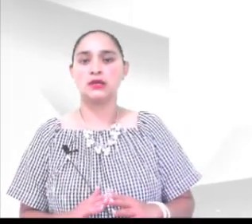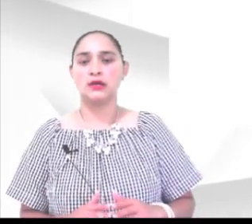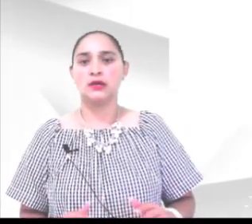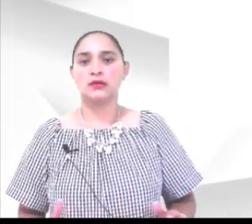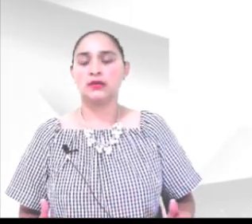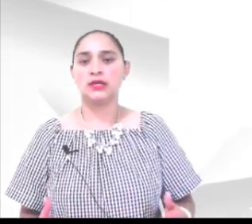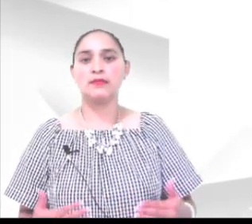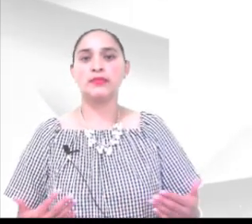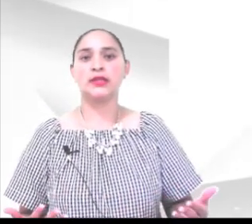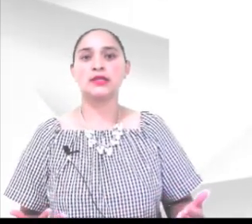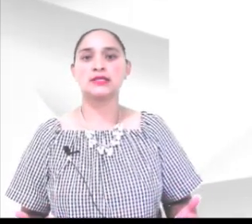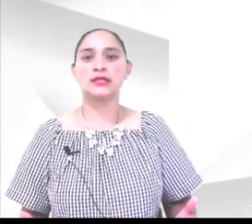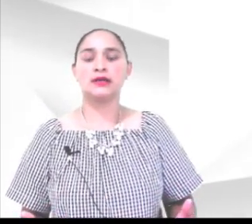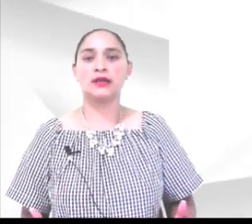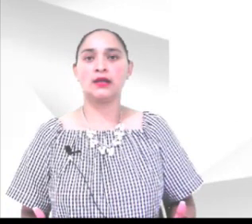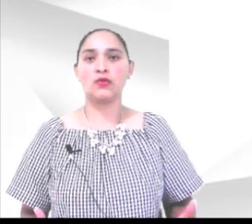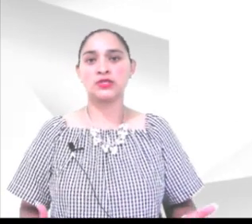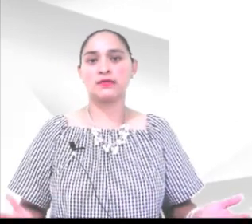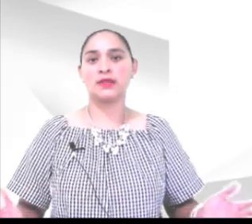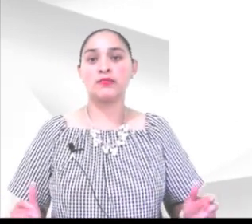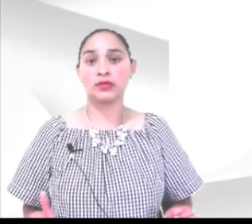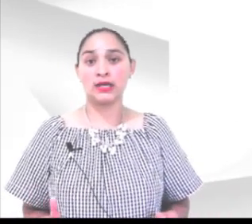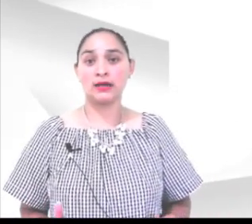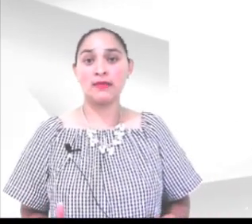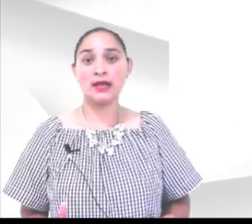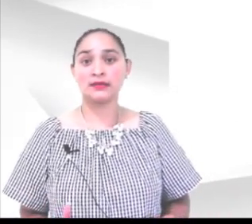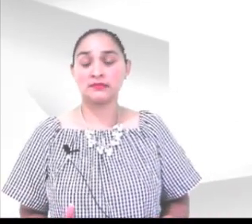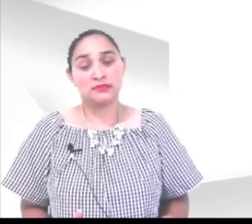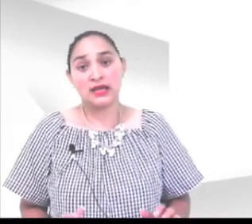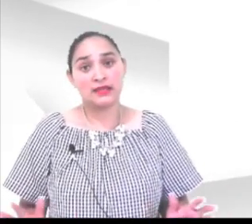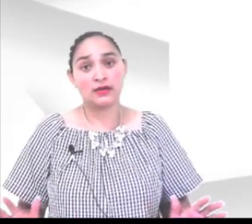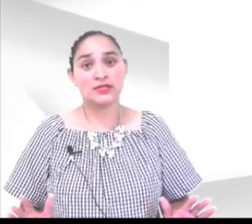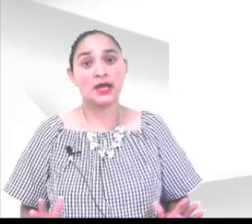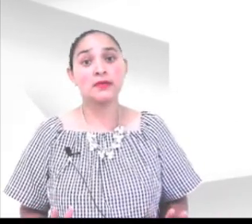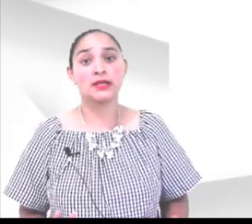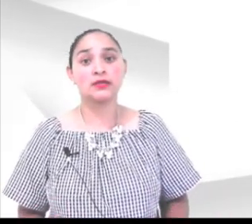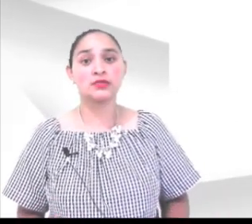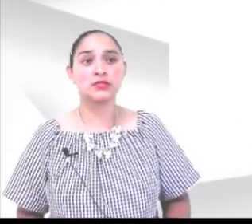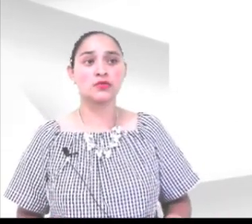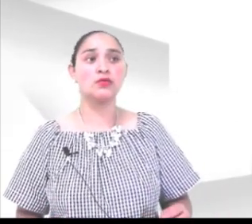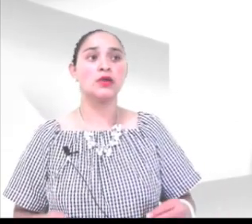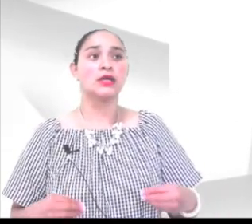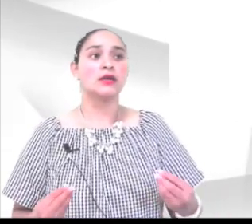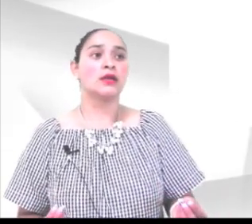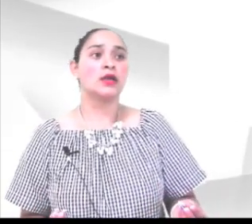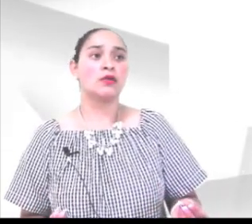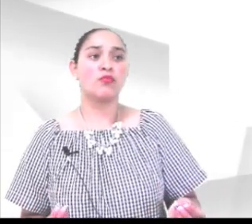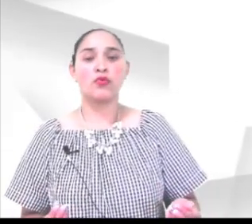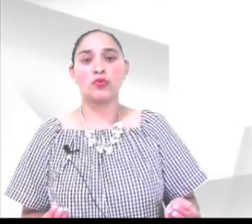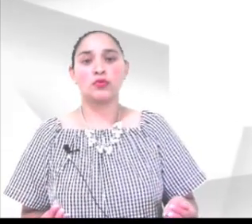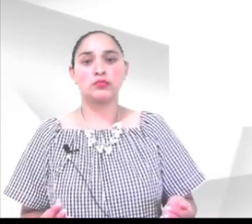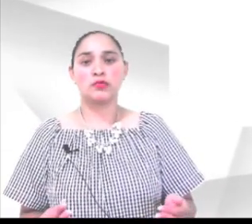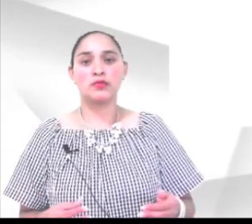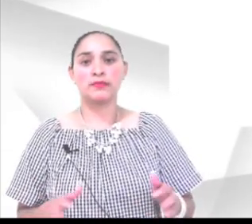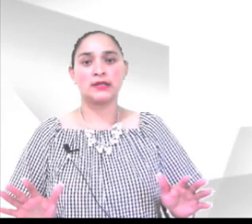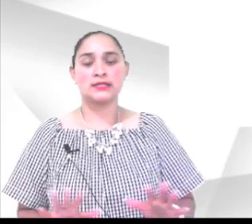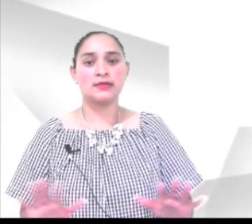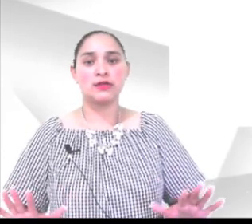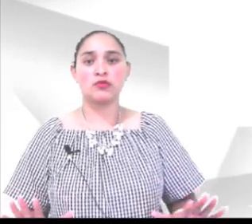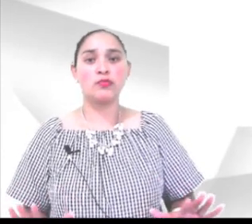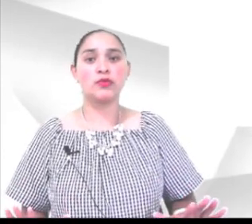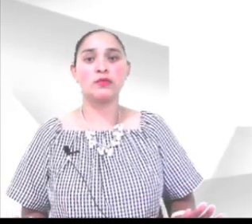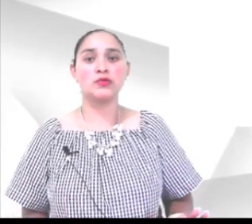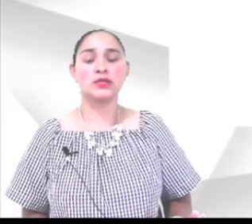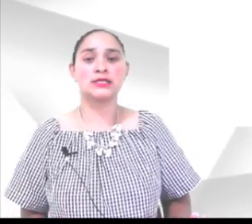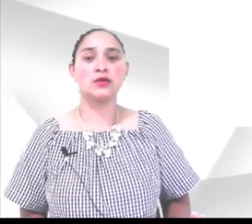tsunami. ¿Quién puede decir hoy se va a desbordar el mar? Nadie lo sabe, ¿verdad? Entonces son como